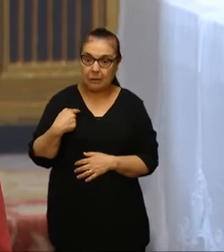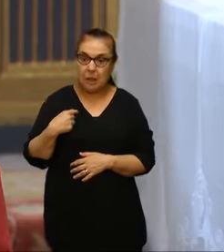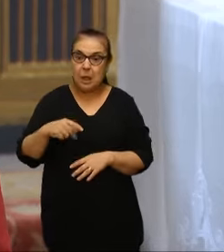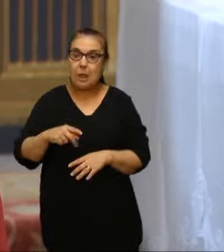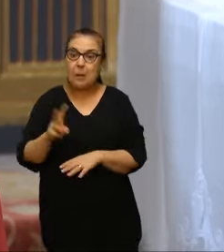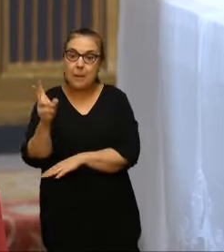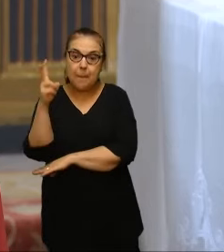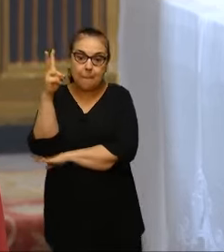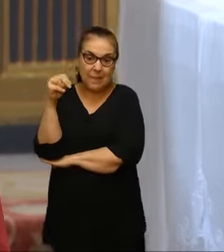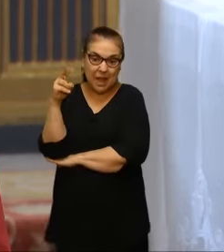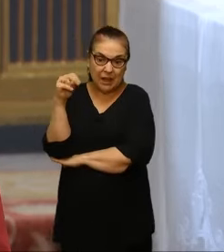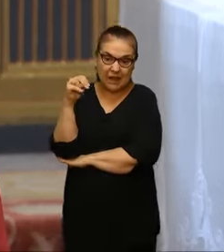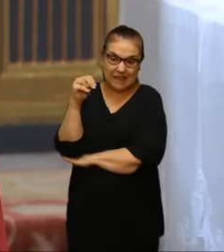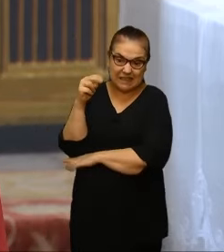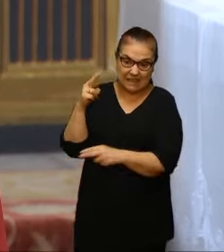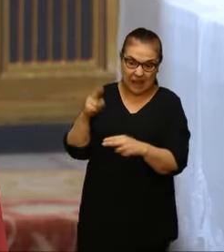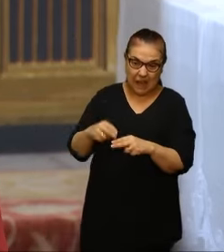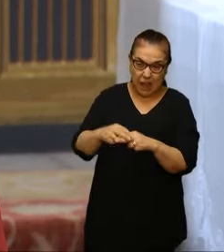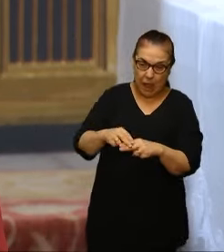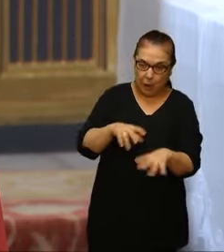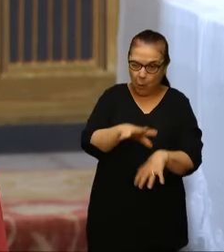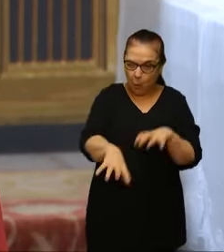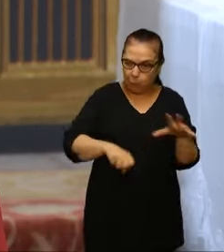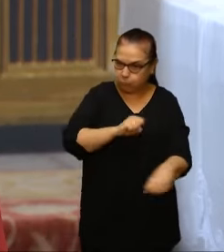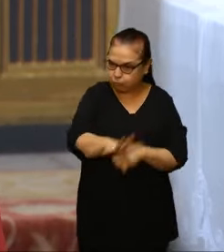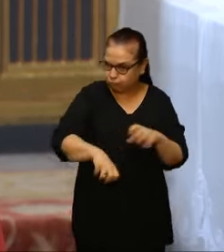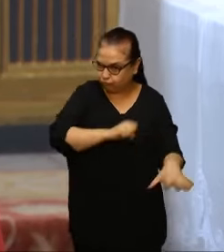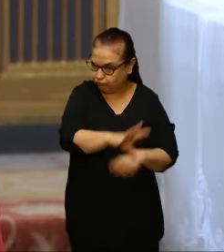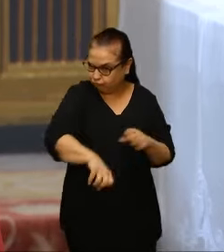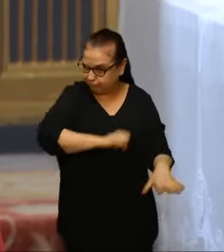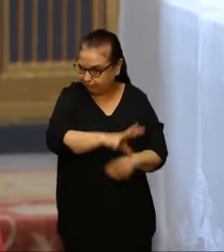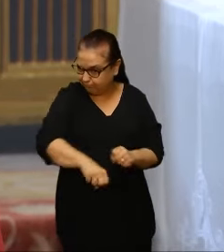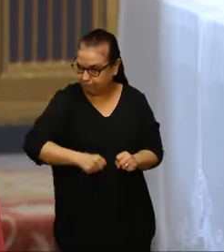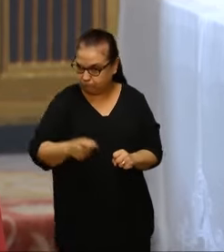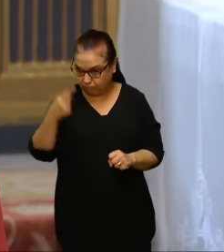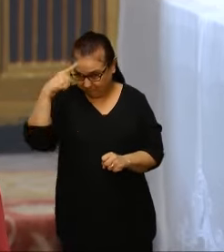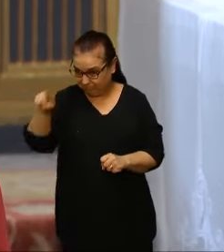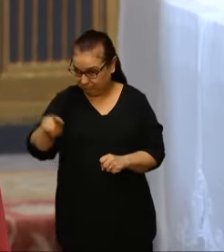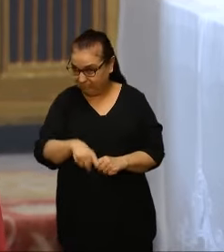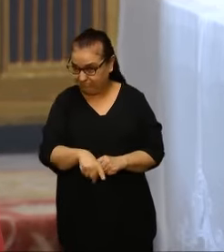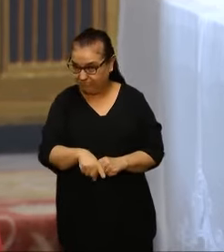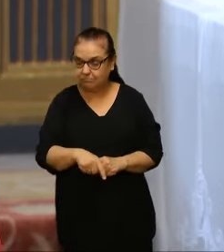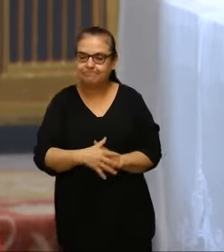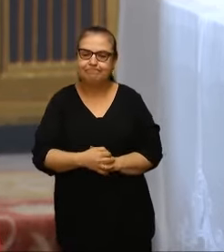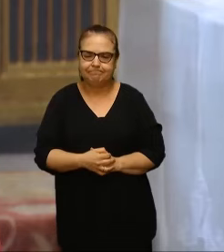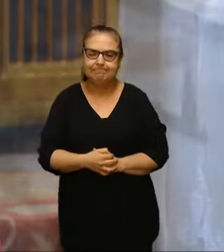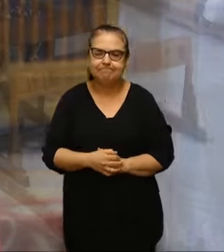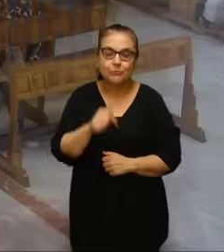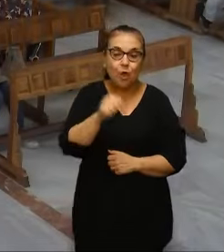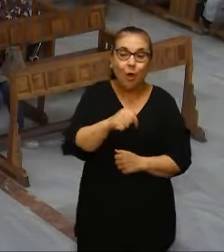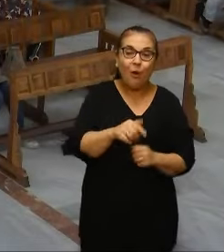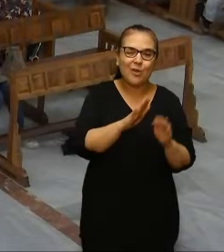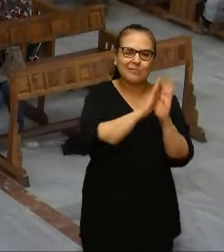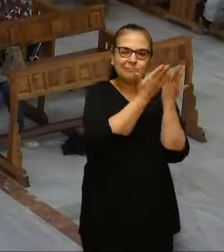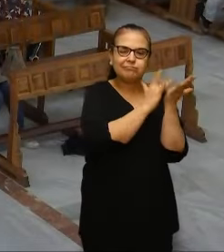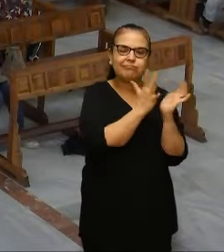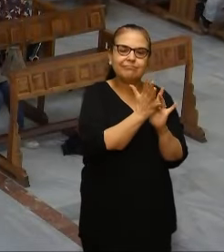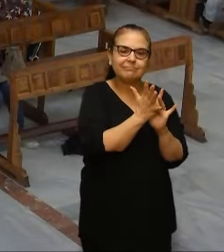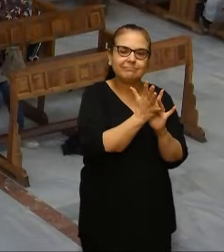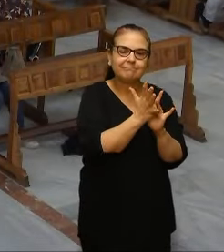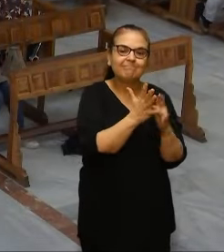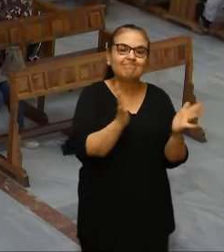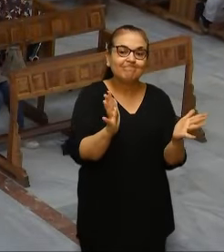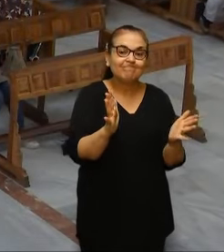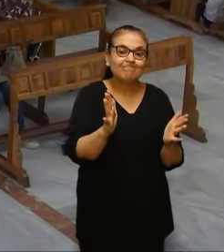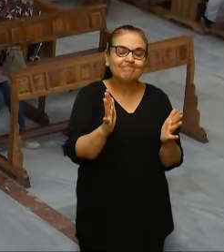viernes negro de compras desenfrenadas, hoy el Evangelio nos confronta con ser